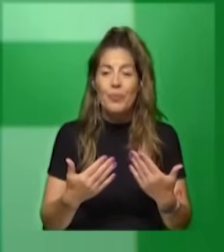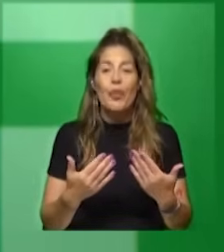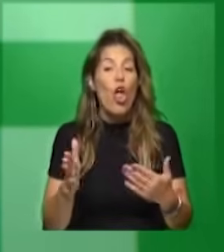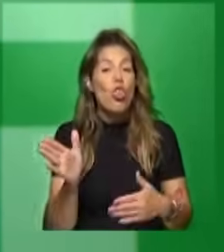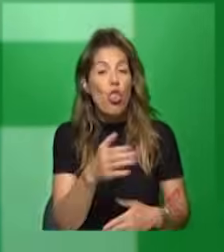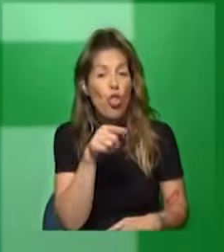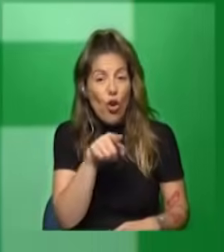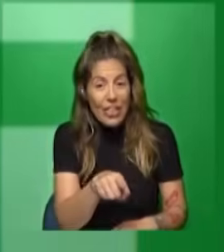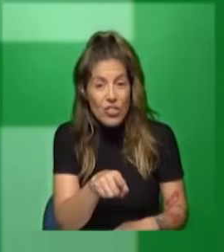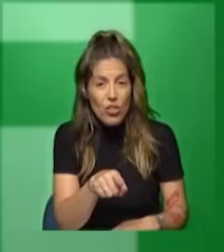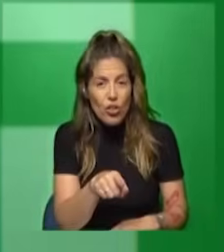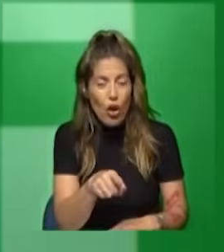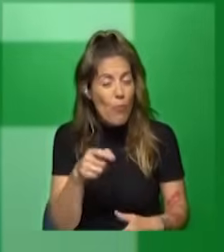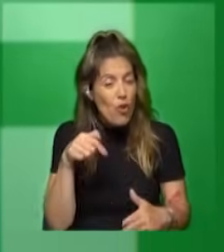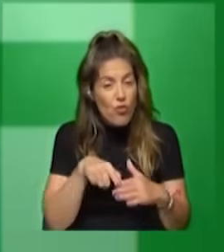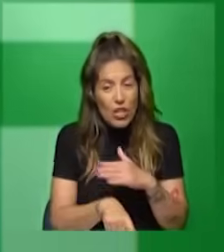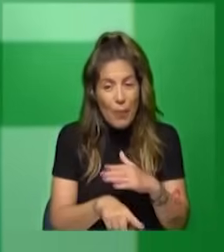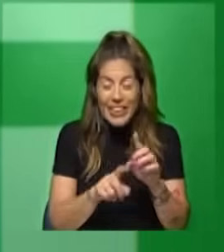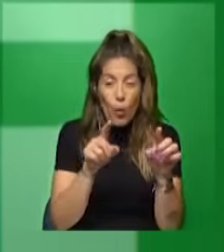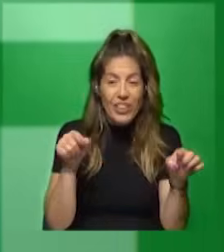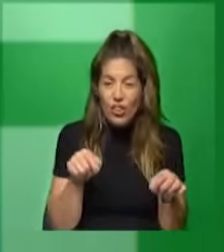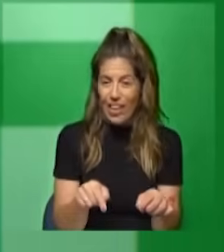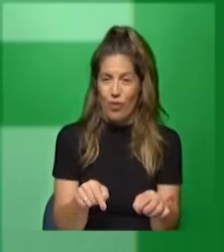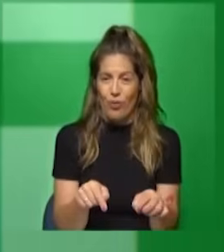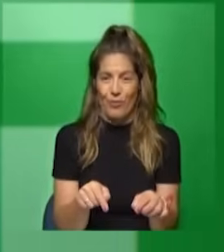Todo eso está muy profundamente cuestionado.